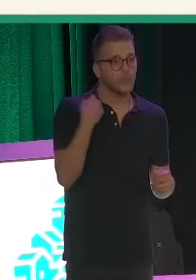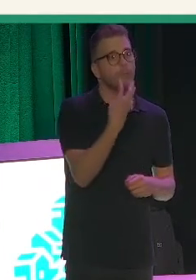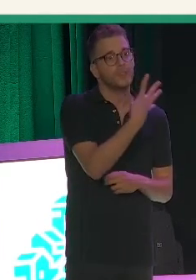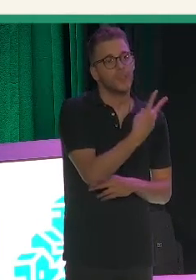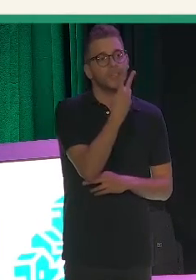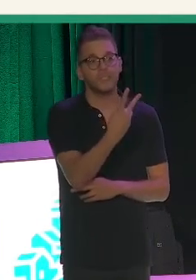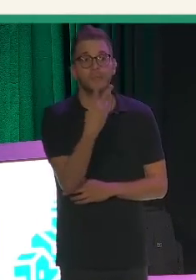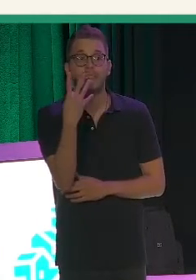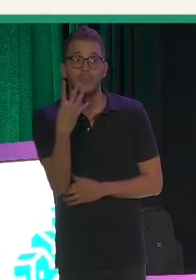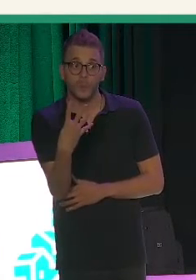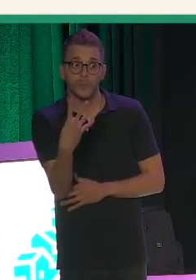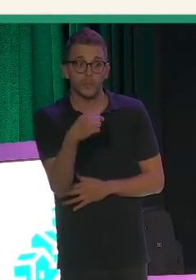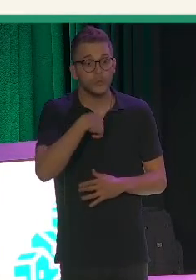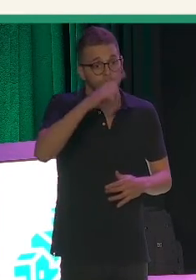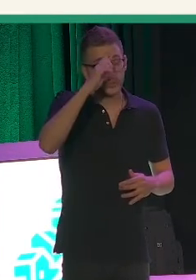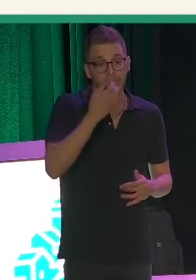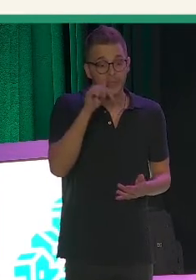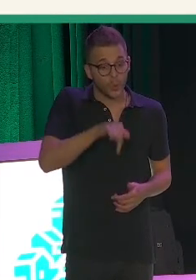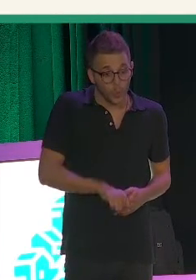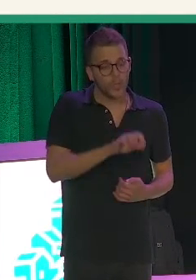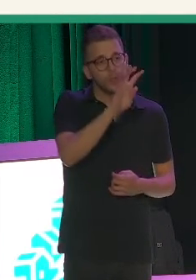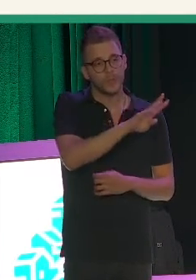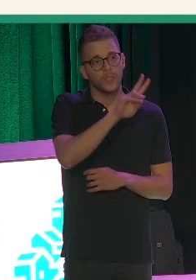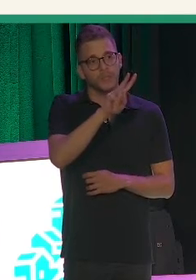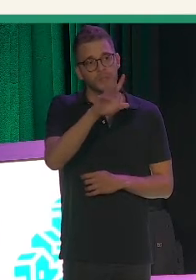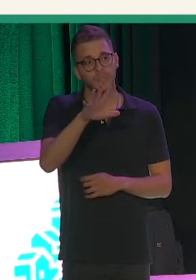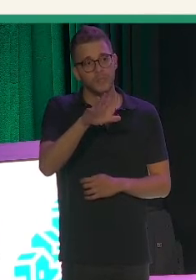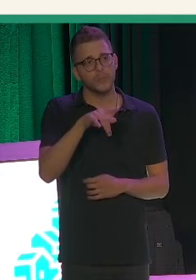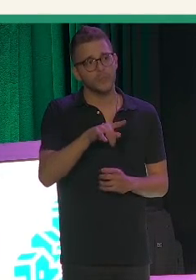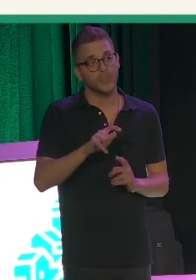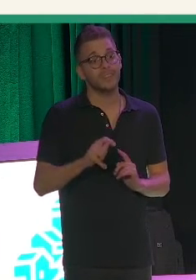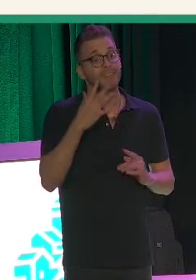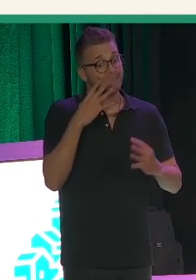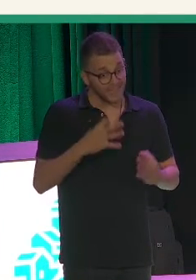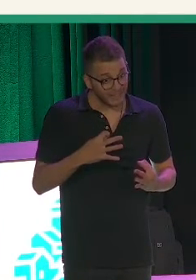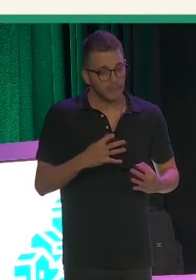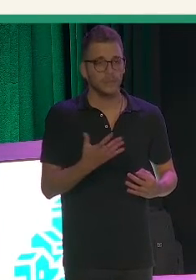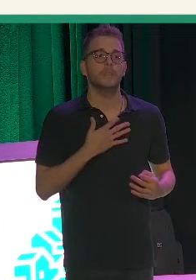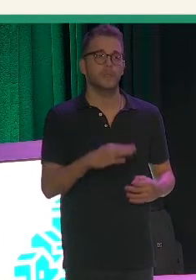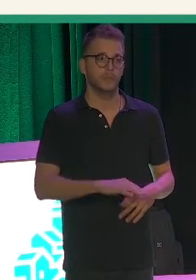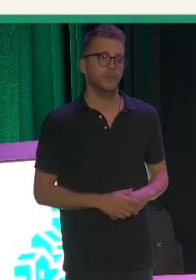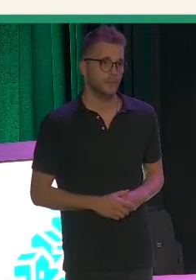serán 425, pero es posible. Y desde luego nuestra mano siempre va a ser